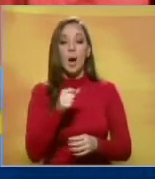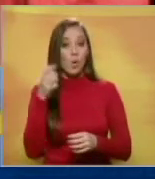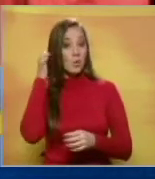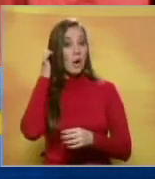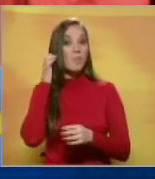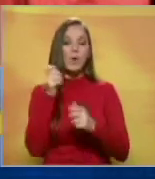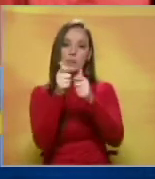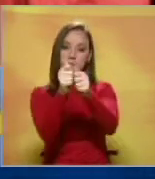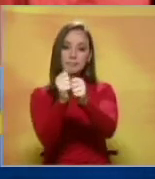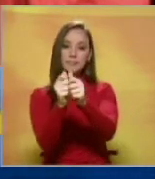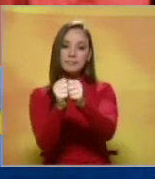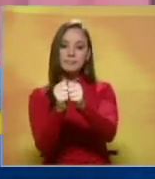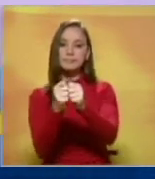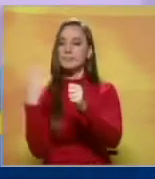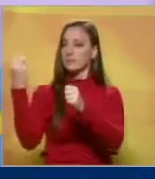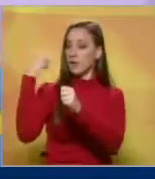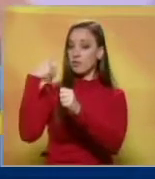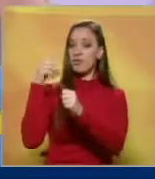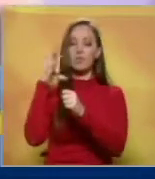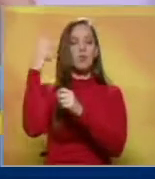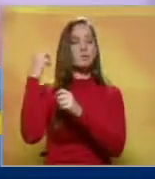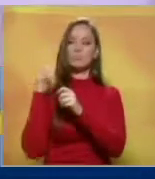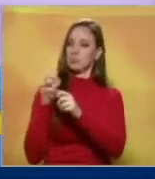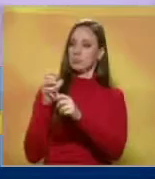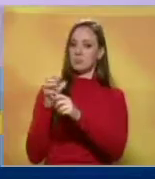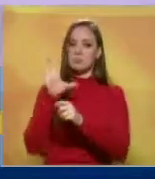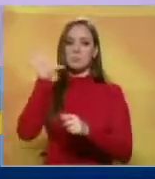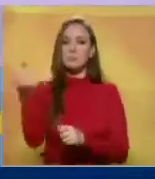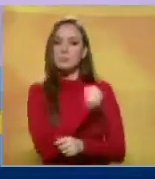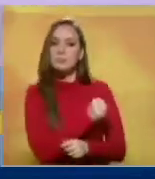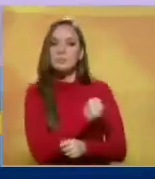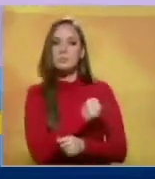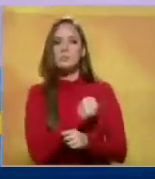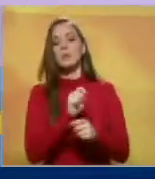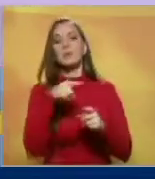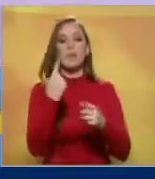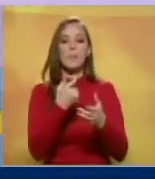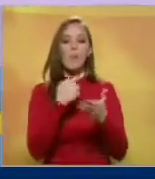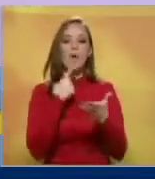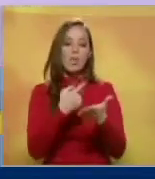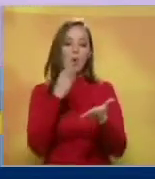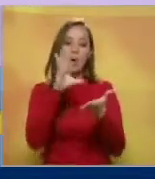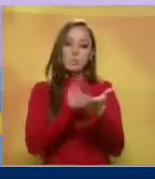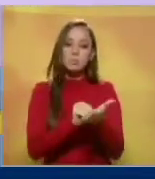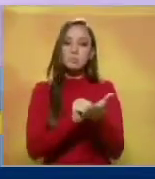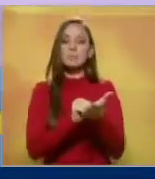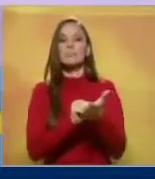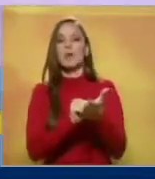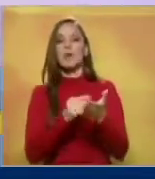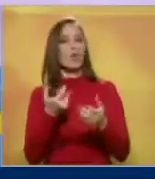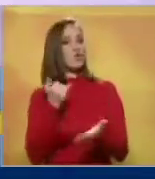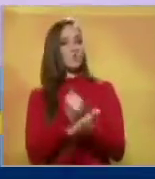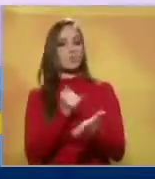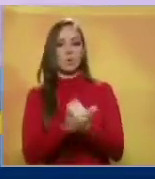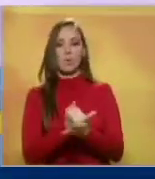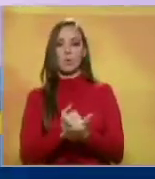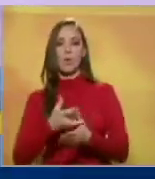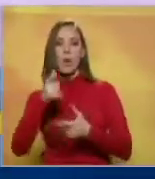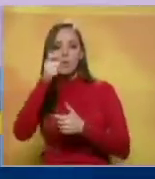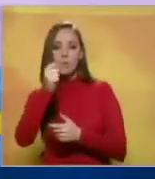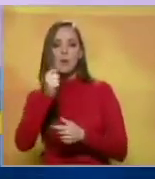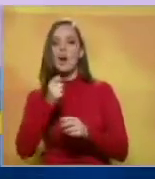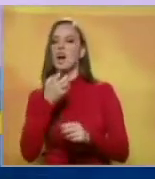tomarle fotos en los ángeles luego lo obligó a desbloquear el teléfono y al comprobar que no había hecho ninguna toma